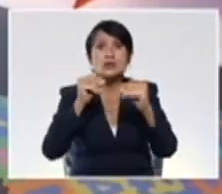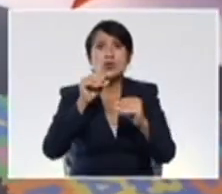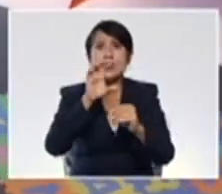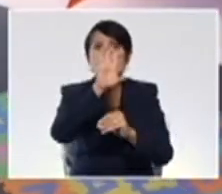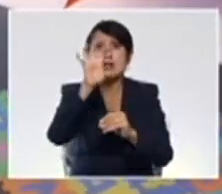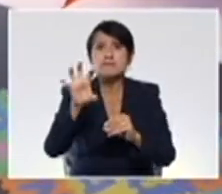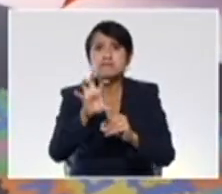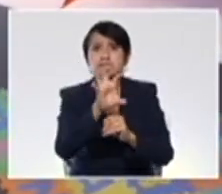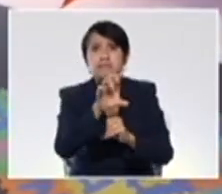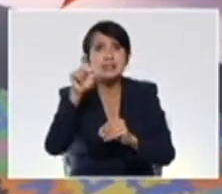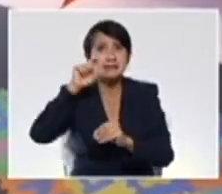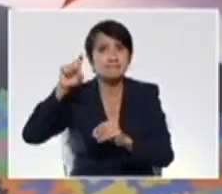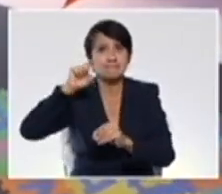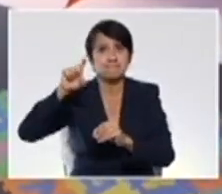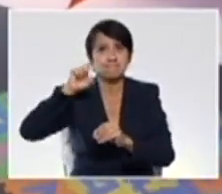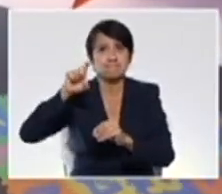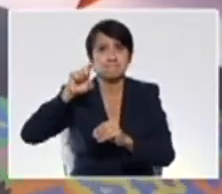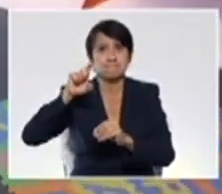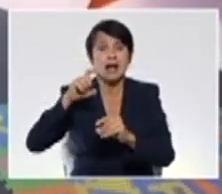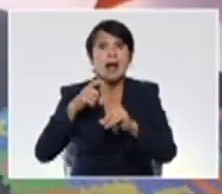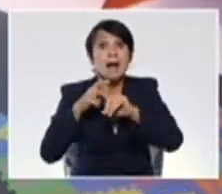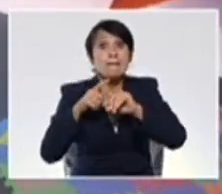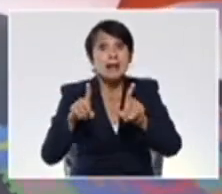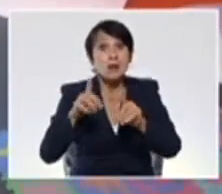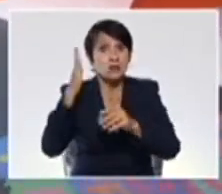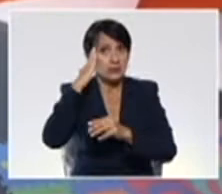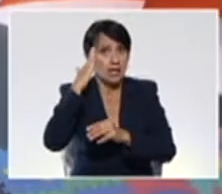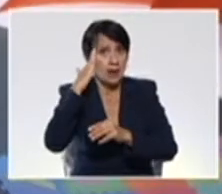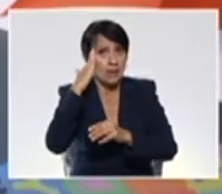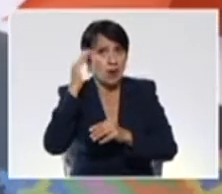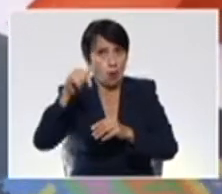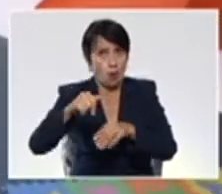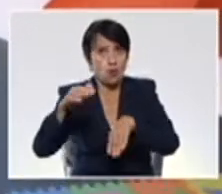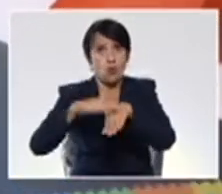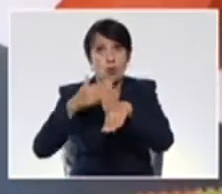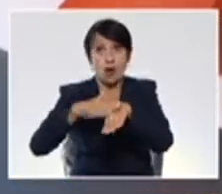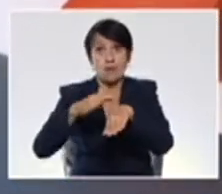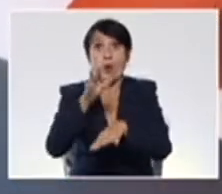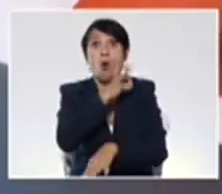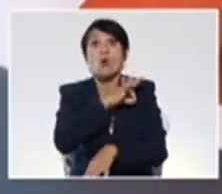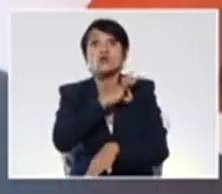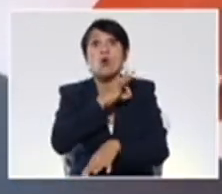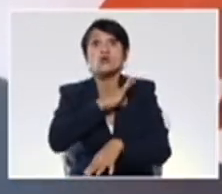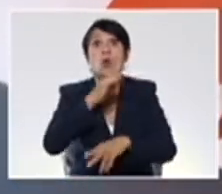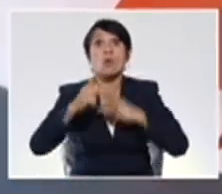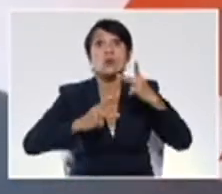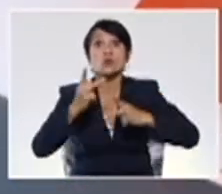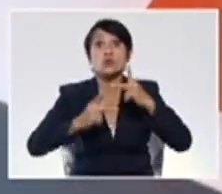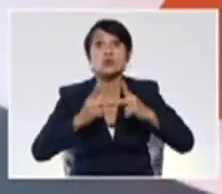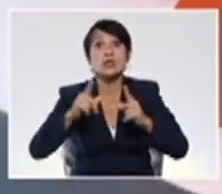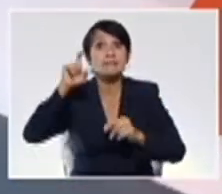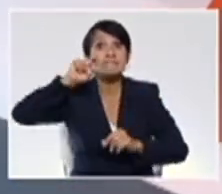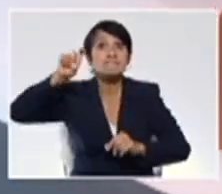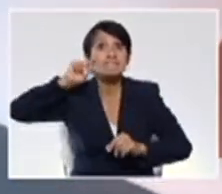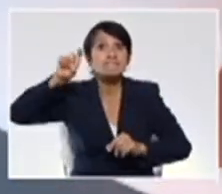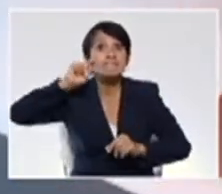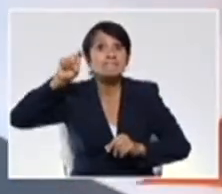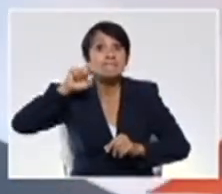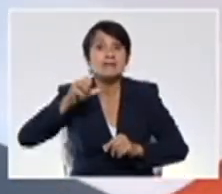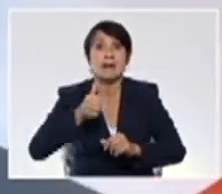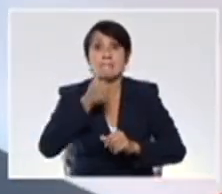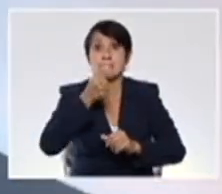las áreas de formación. Pero como ustedes bien saben, hoy es un jueves socioproductivo, donde la pedagogía se